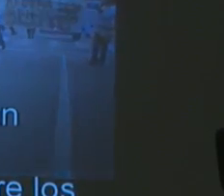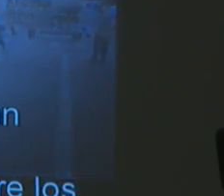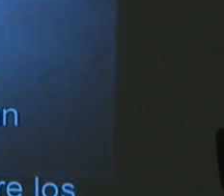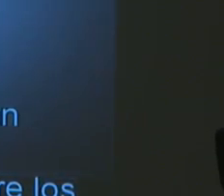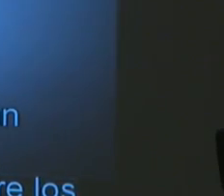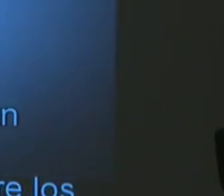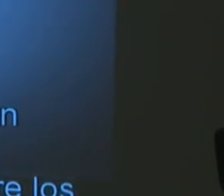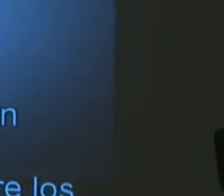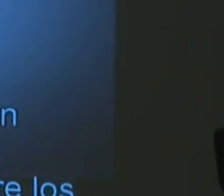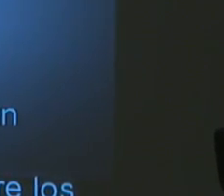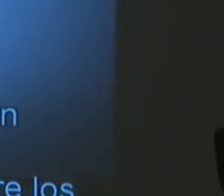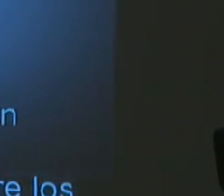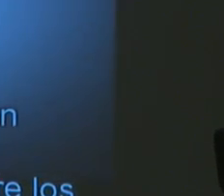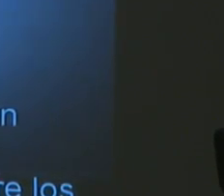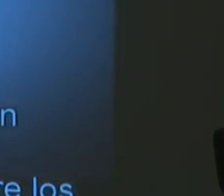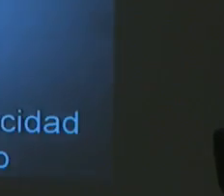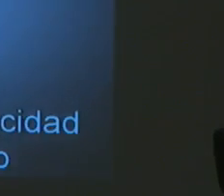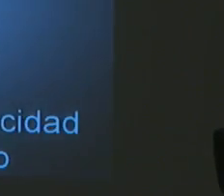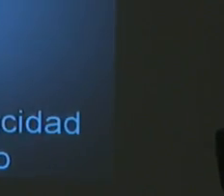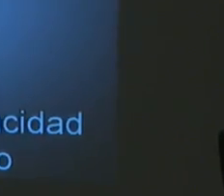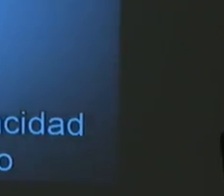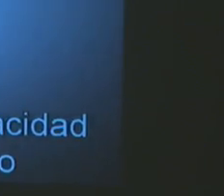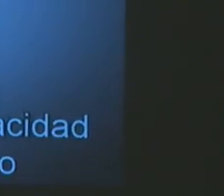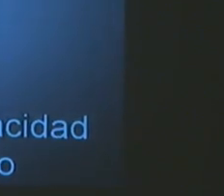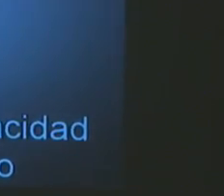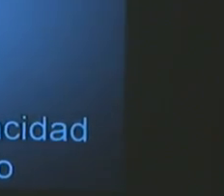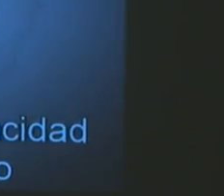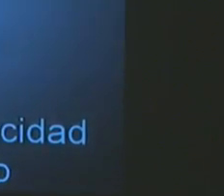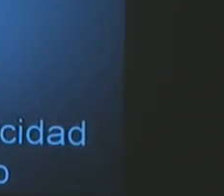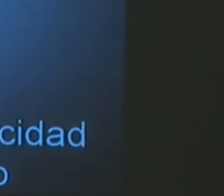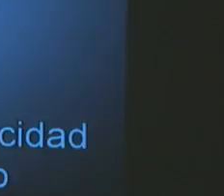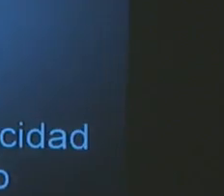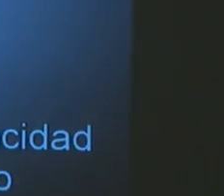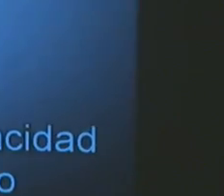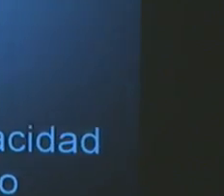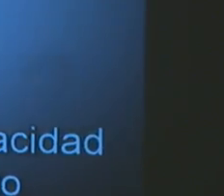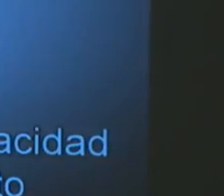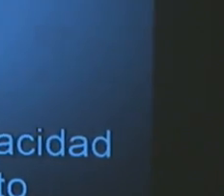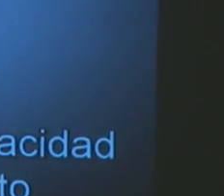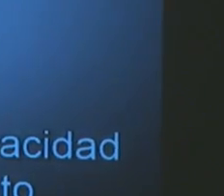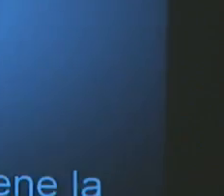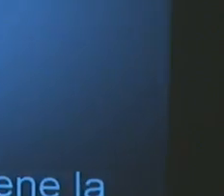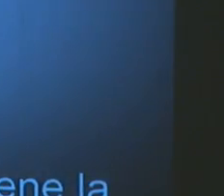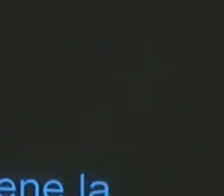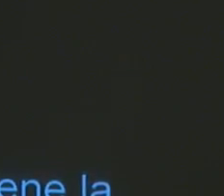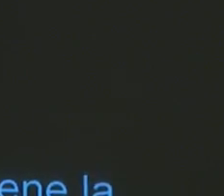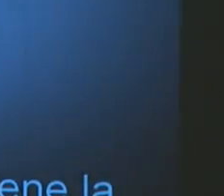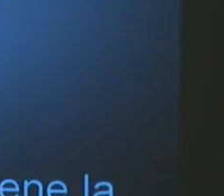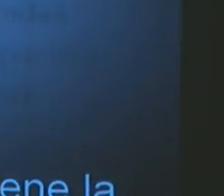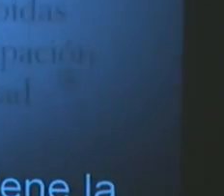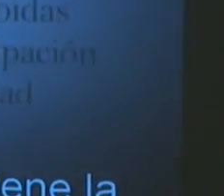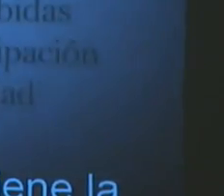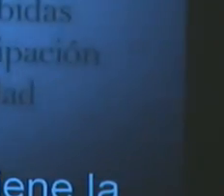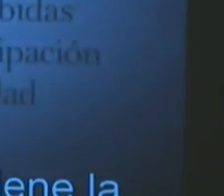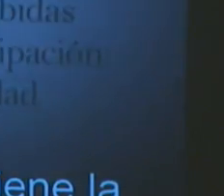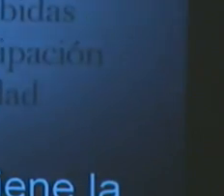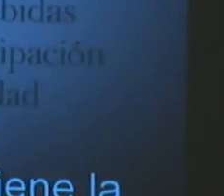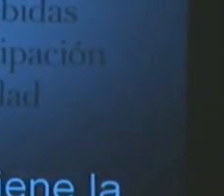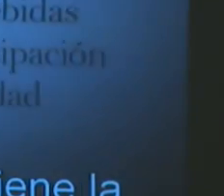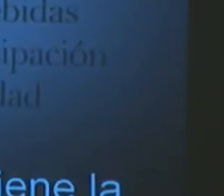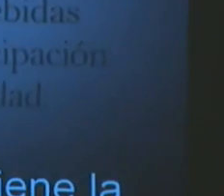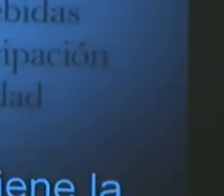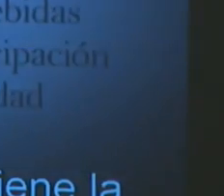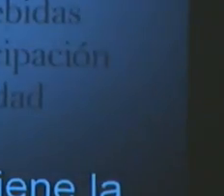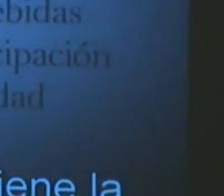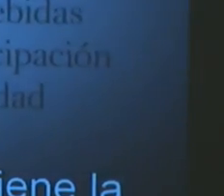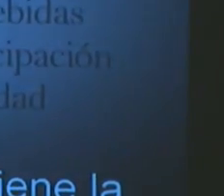se han ido desarrollando en 2006 aparece la convención de derechos de personas con discapacidad de naciones unidas- un instrumento internacional que dice que la discapacidad no la